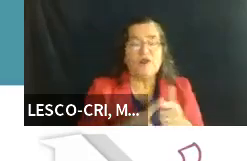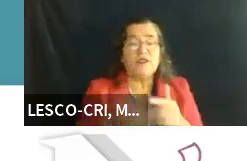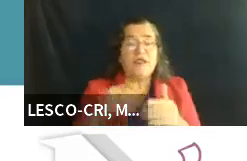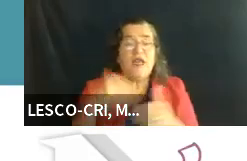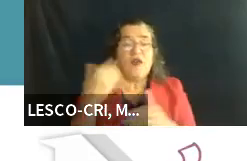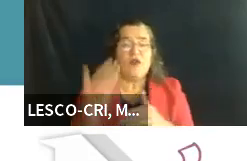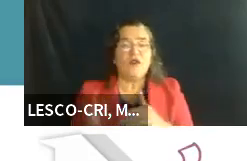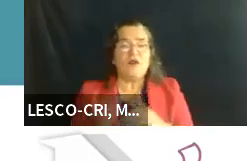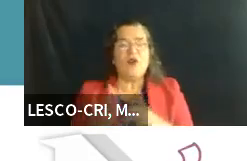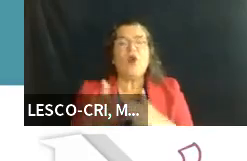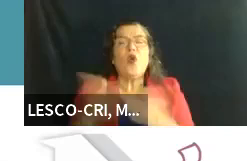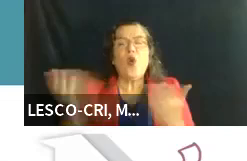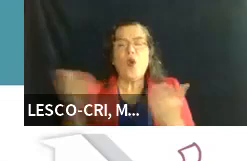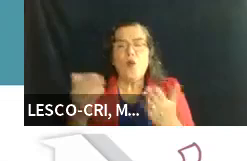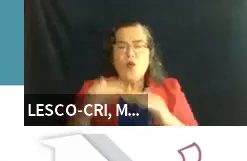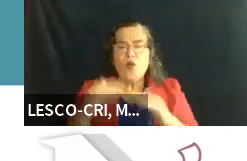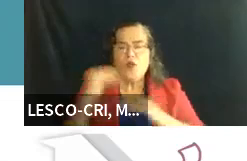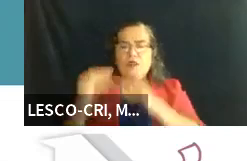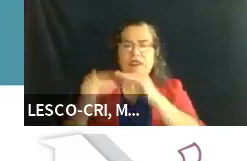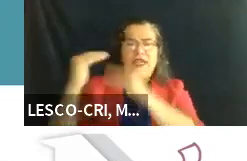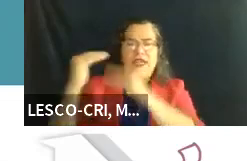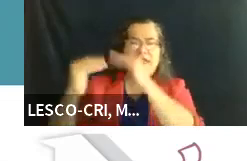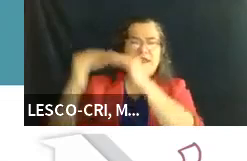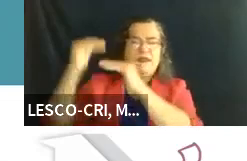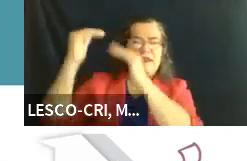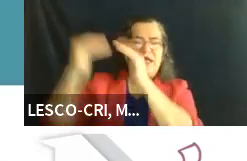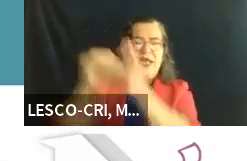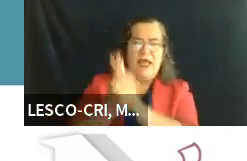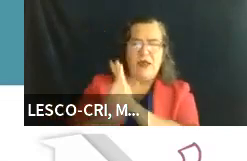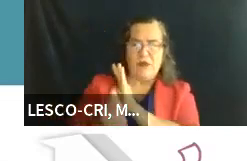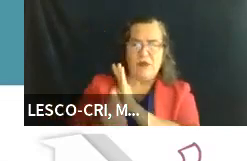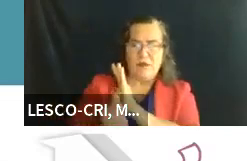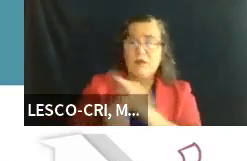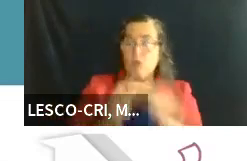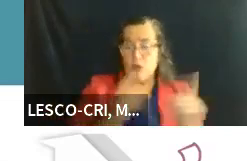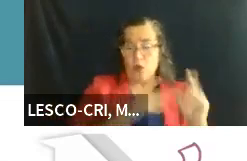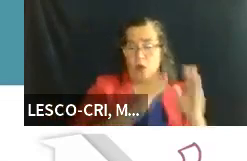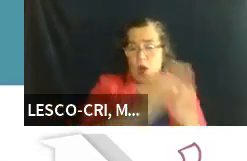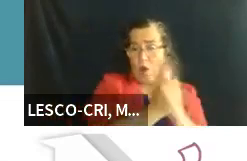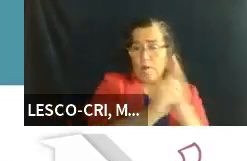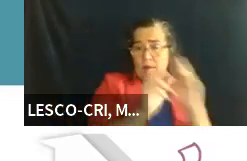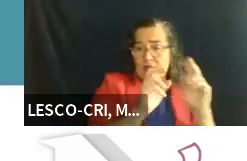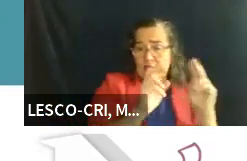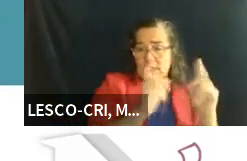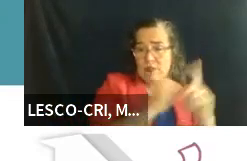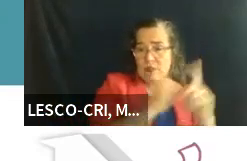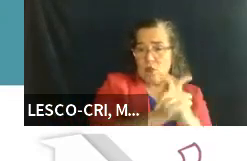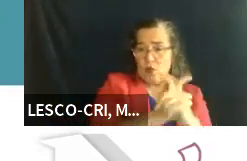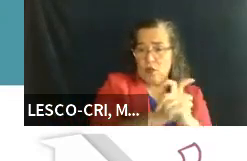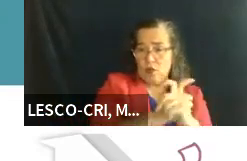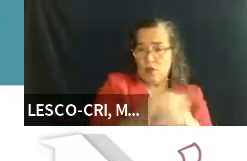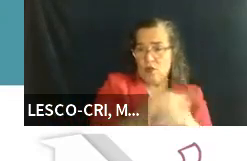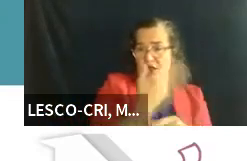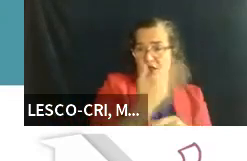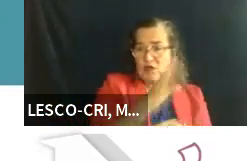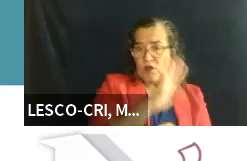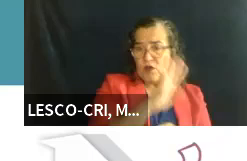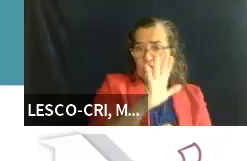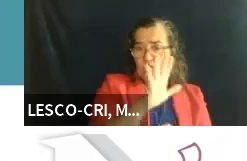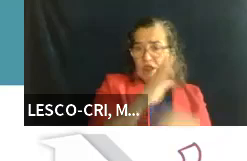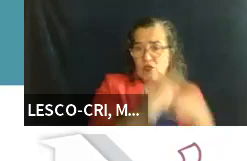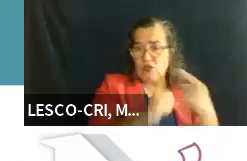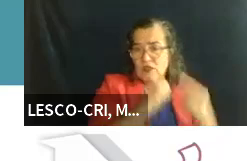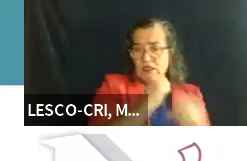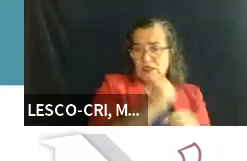se escala una competencia. Dada la complejidad que tiene una competencia, que a veces se logra luego de 4, 5, 6 años